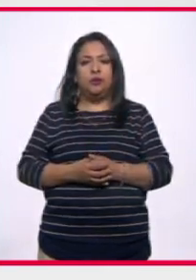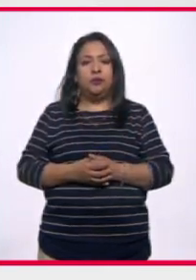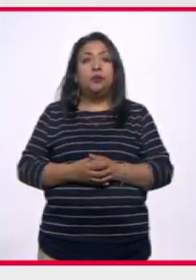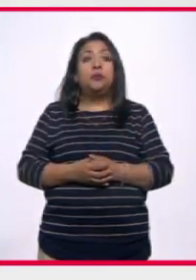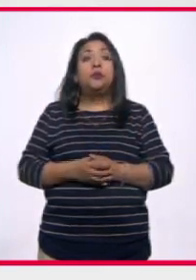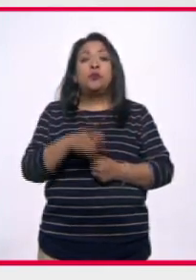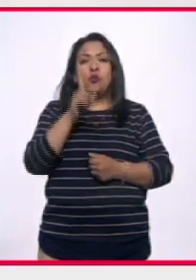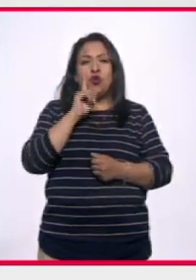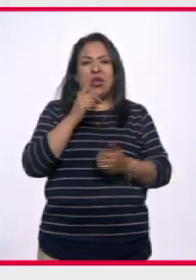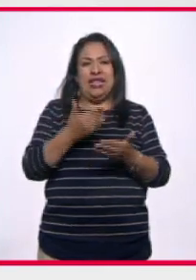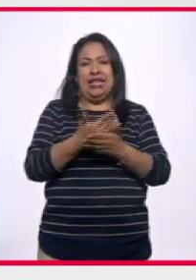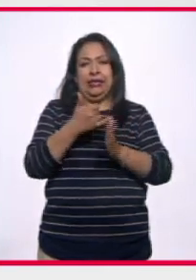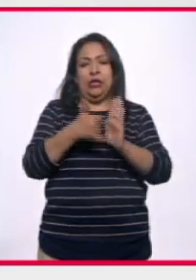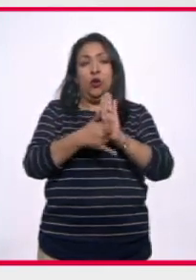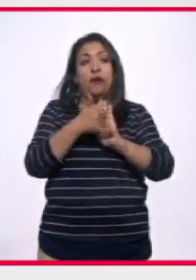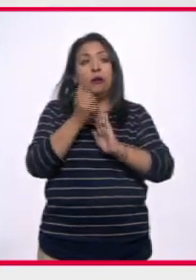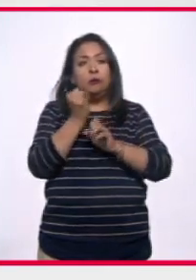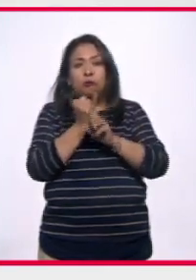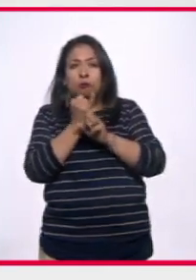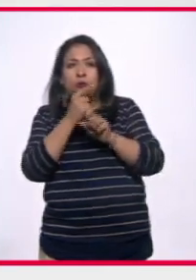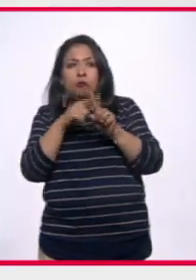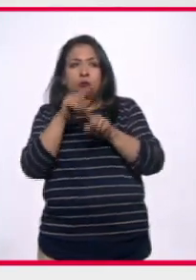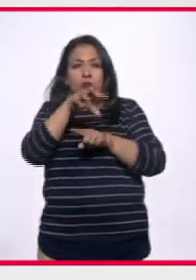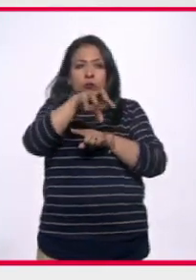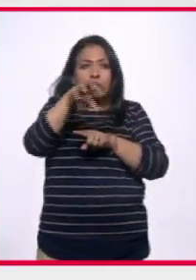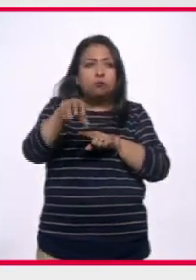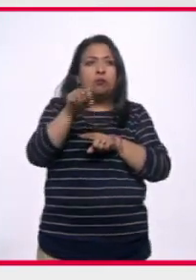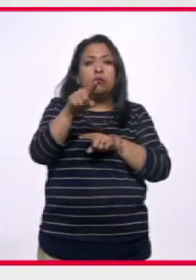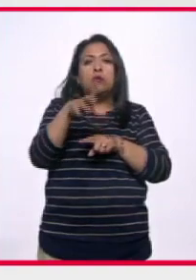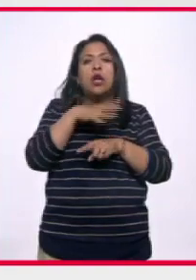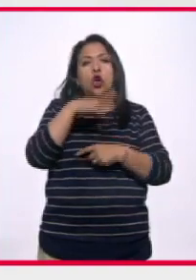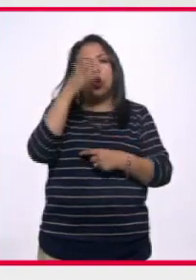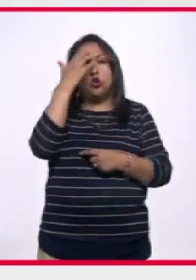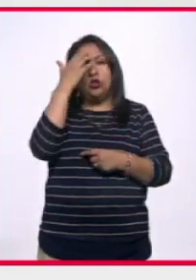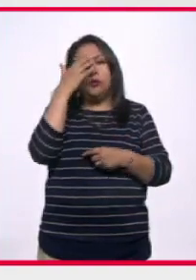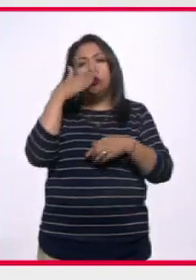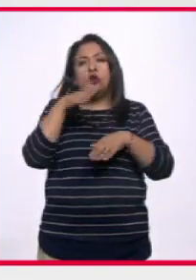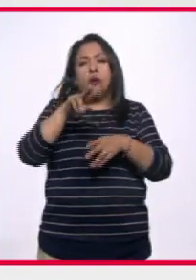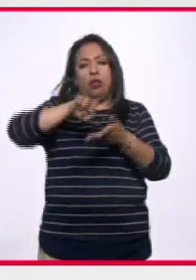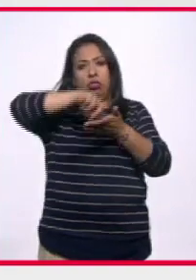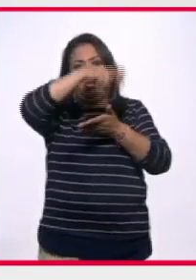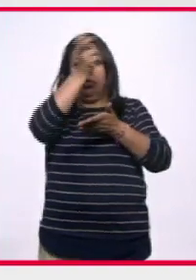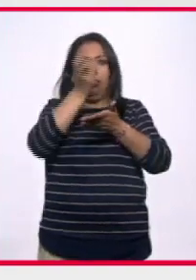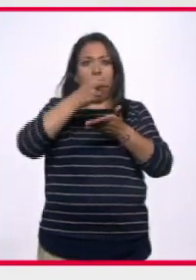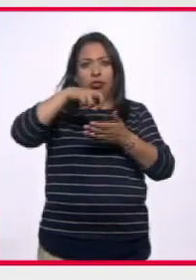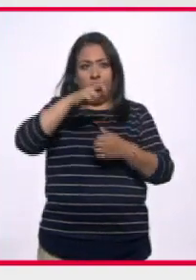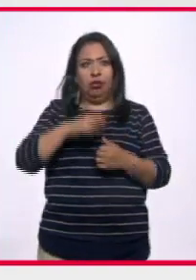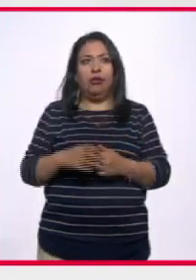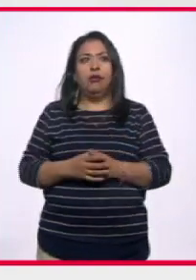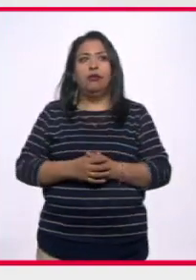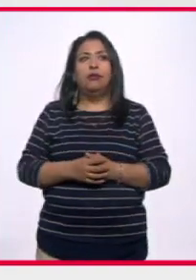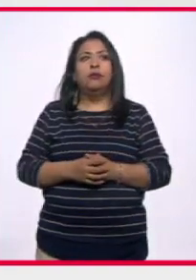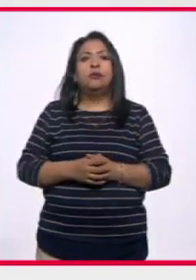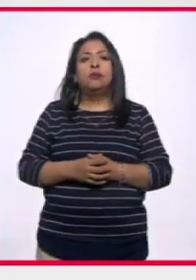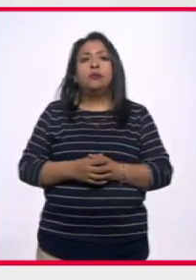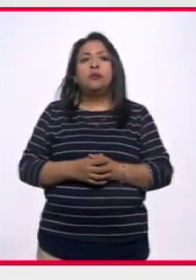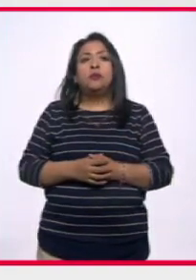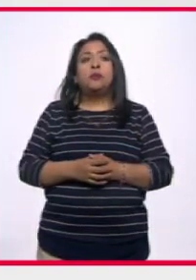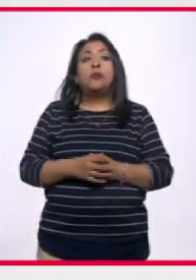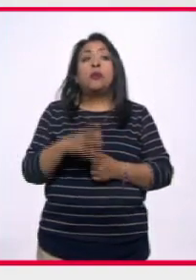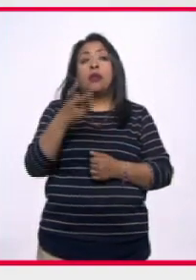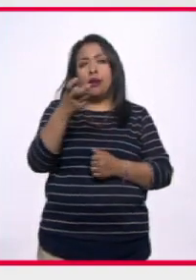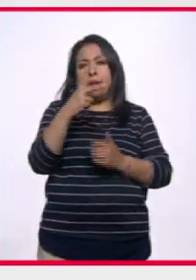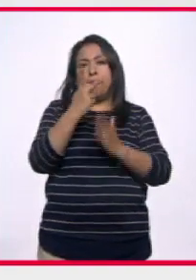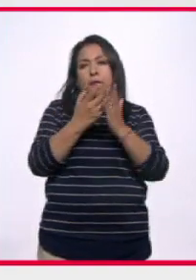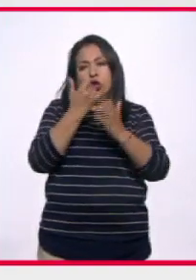la neoyorquina ha explorado estos elementos también a partir de sus conocimientos acrobáticos en este particular